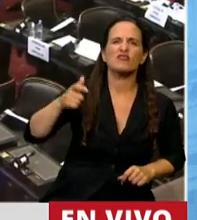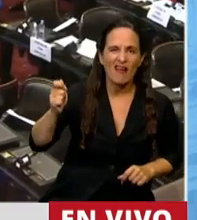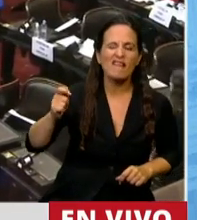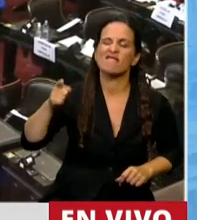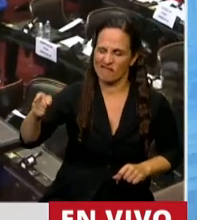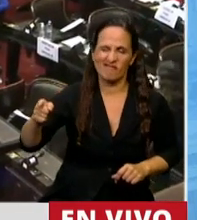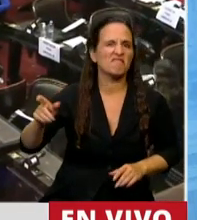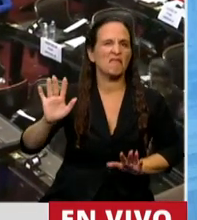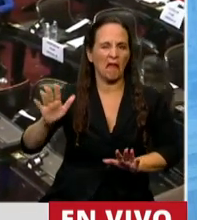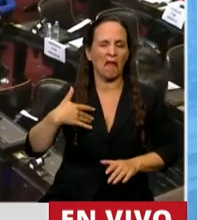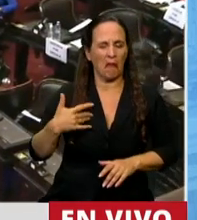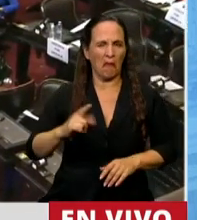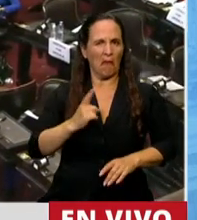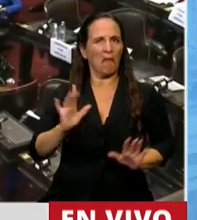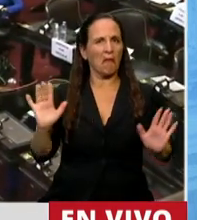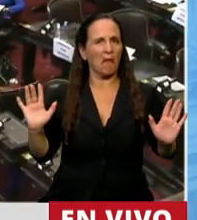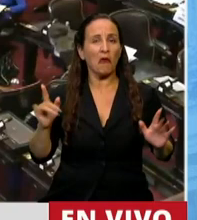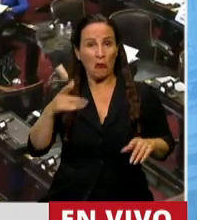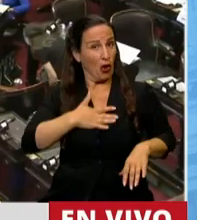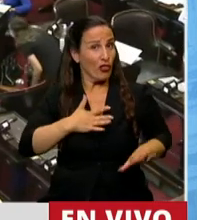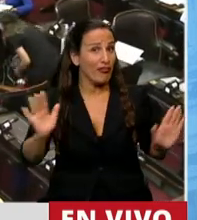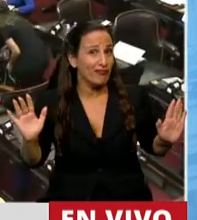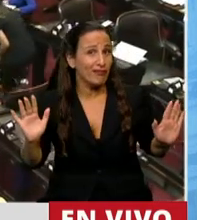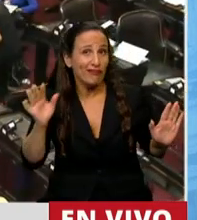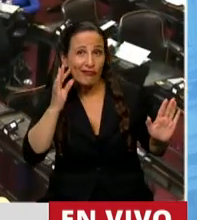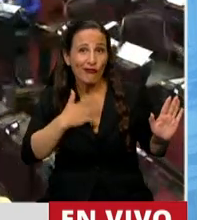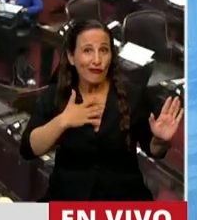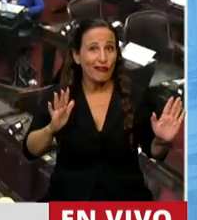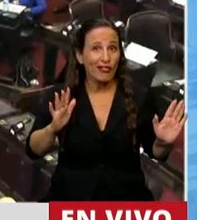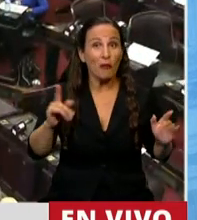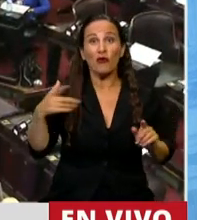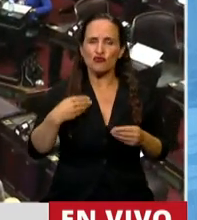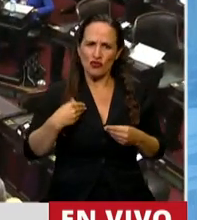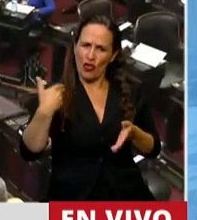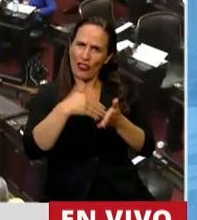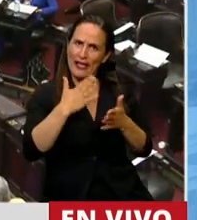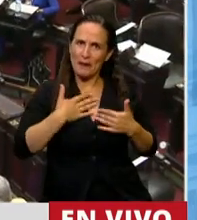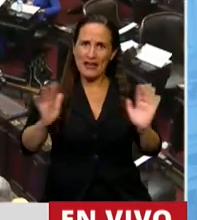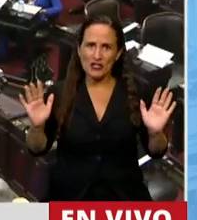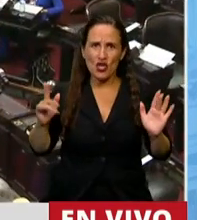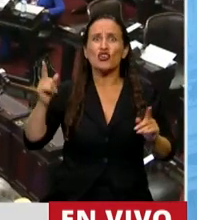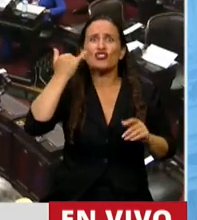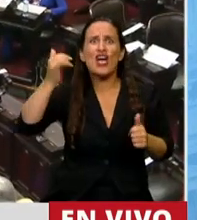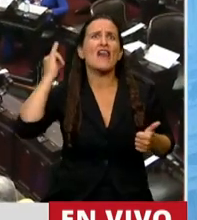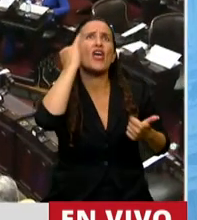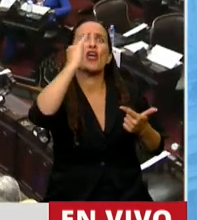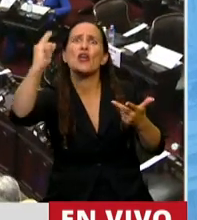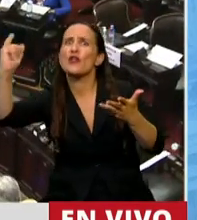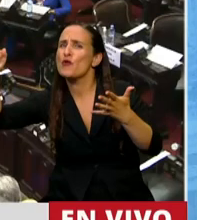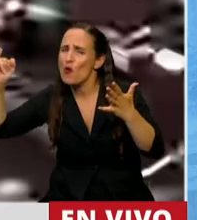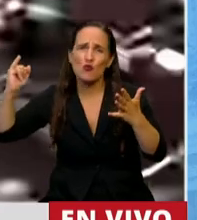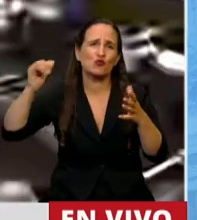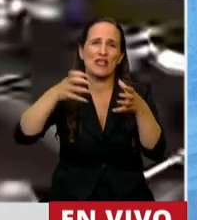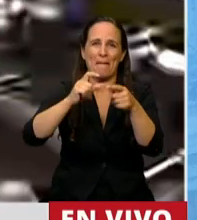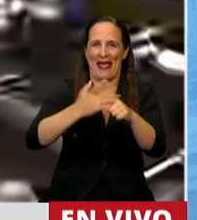las denuncias. Y en cierta forma estoy contento, porque ya me sentía discriminado, porque ya había denunciado a casi todo nuestro bloque por